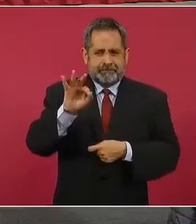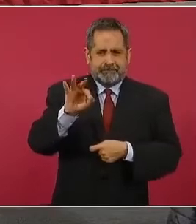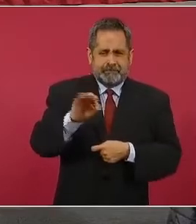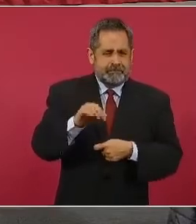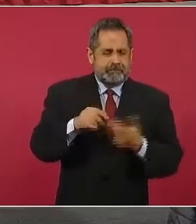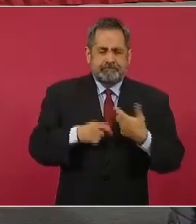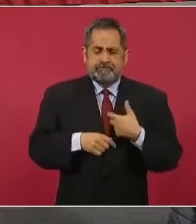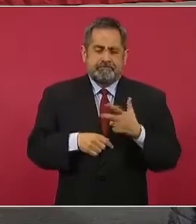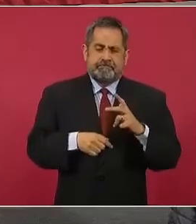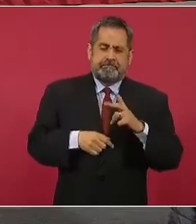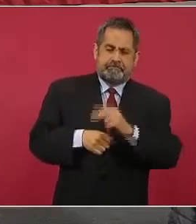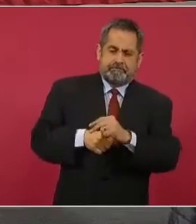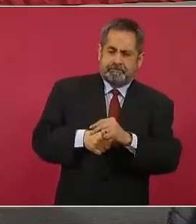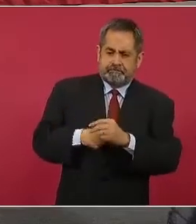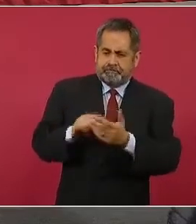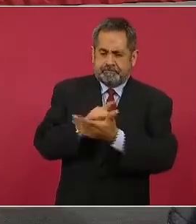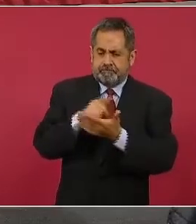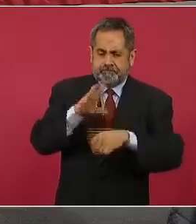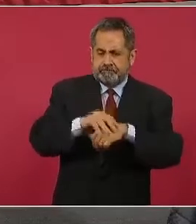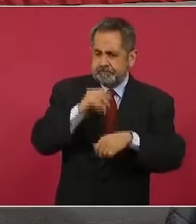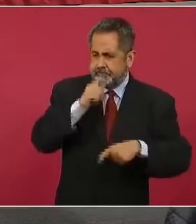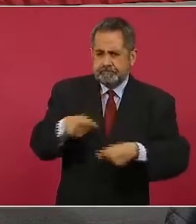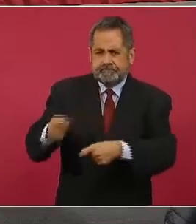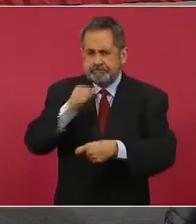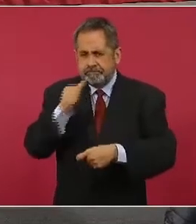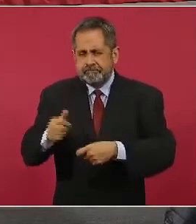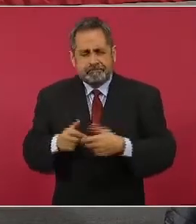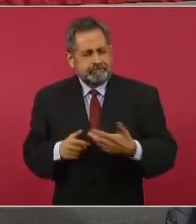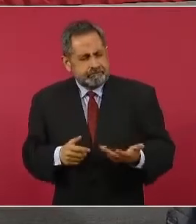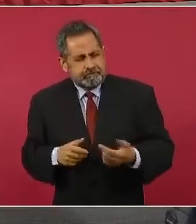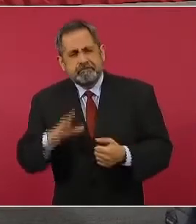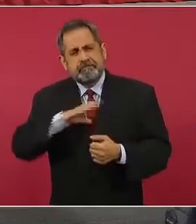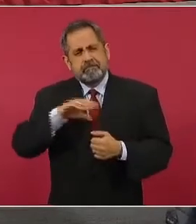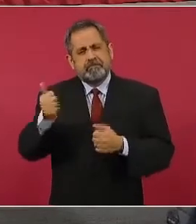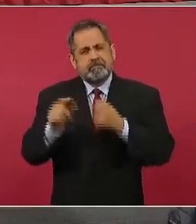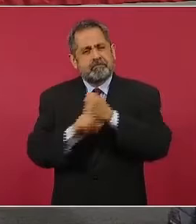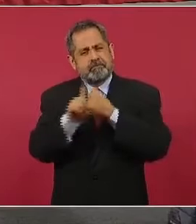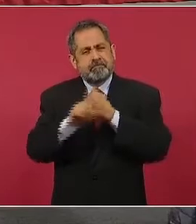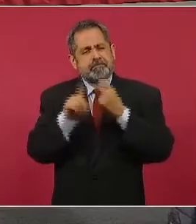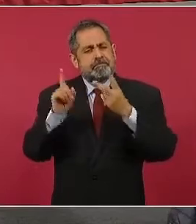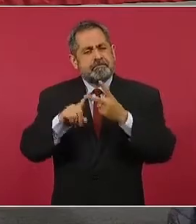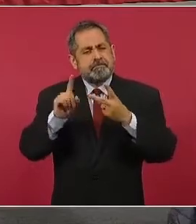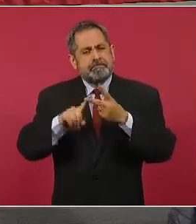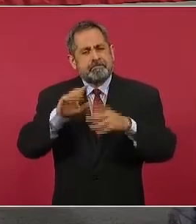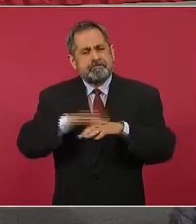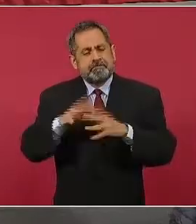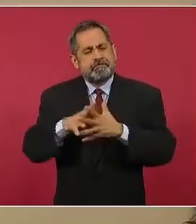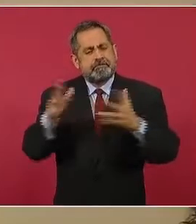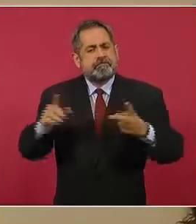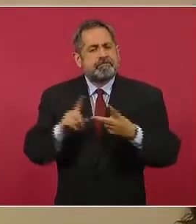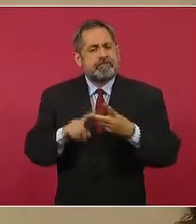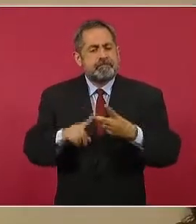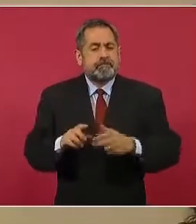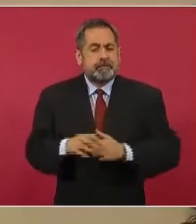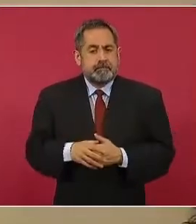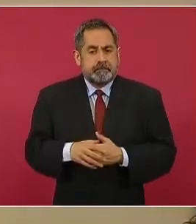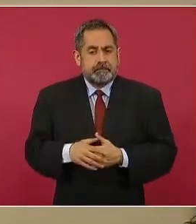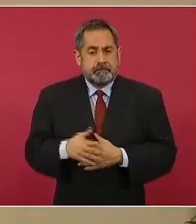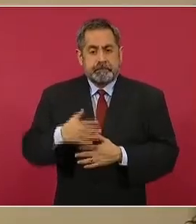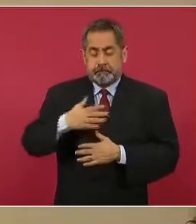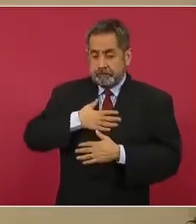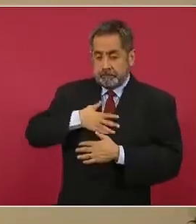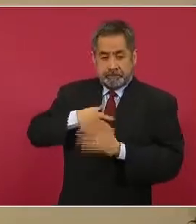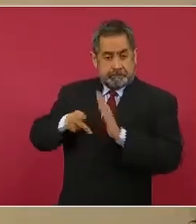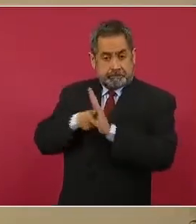y la filantropía como una forma de discurso, y cuando llegan a ser gobierno